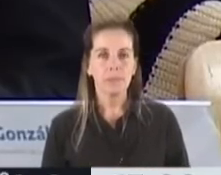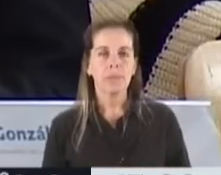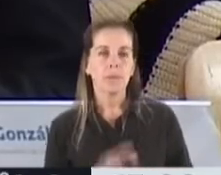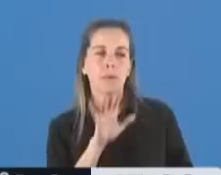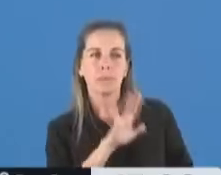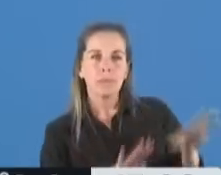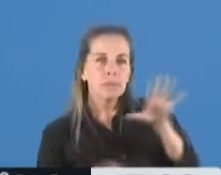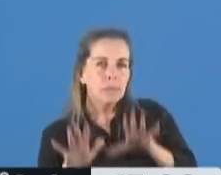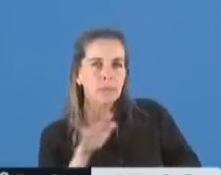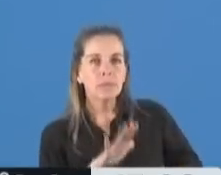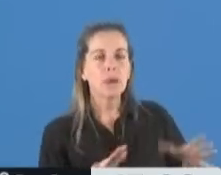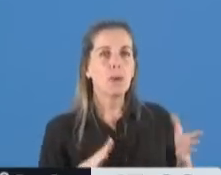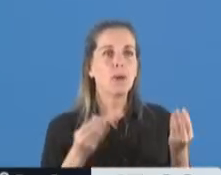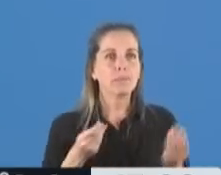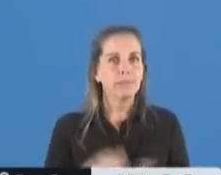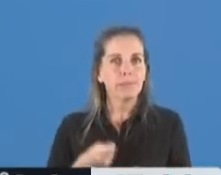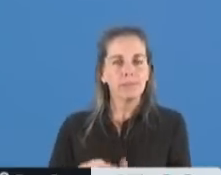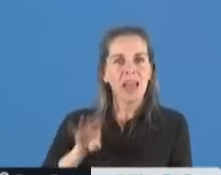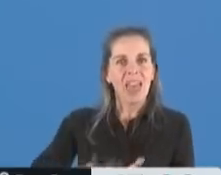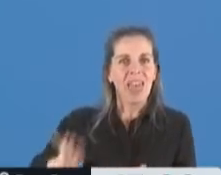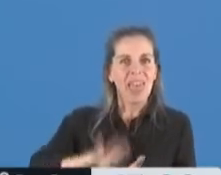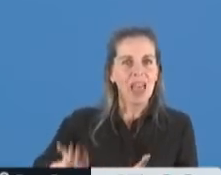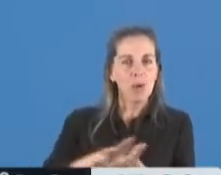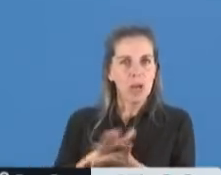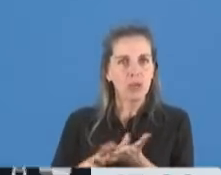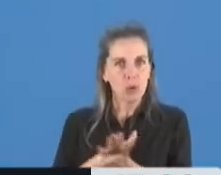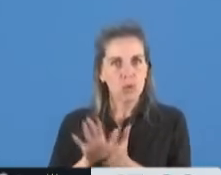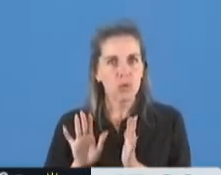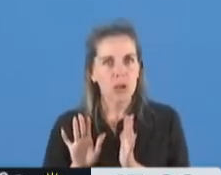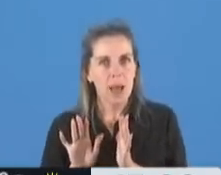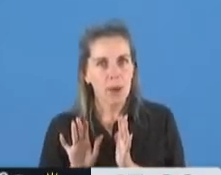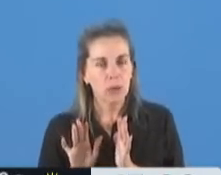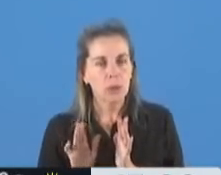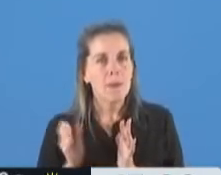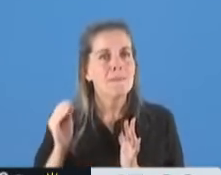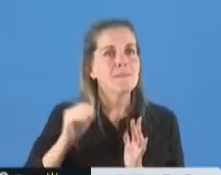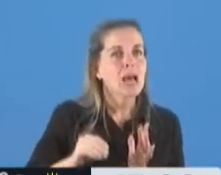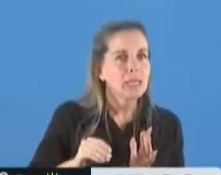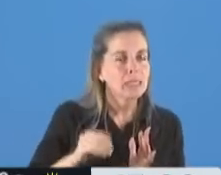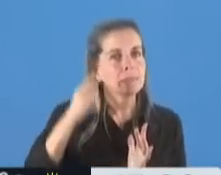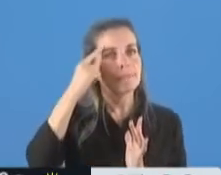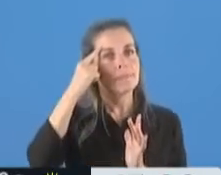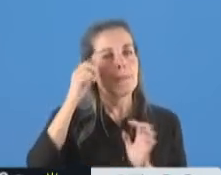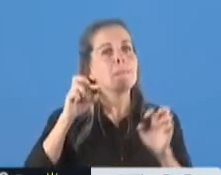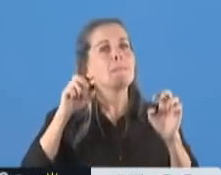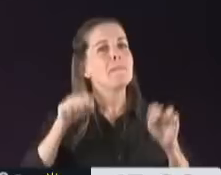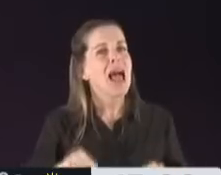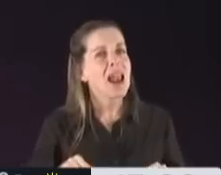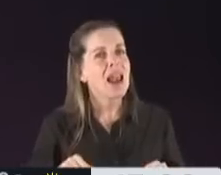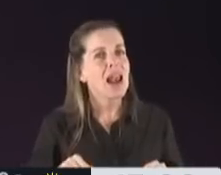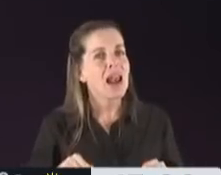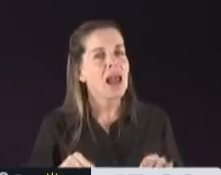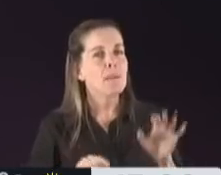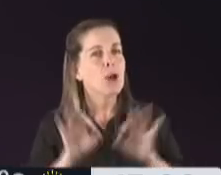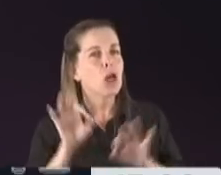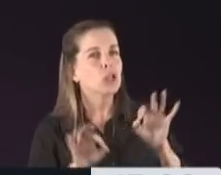ordenamos esa deuda que teníamos, sino que pusimos un plan enormemente ambicioso en materia de